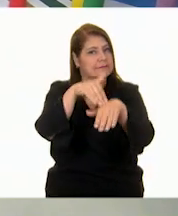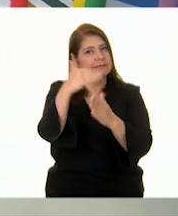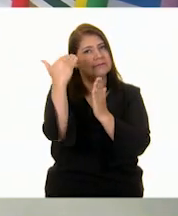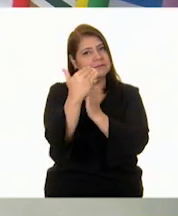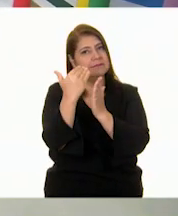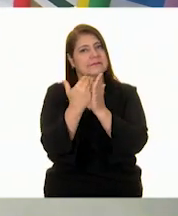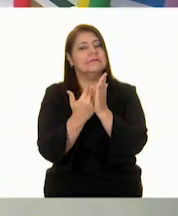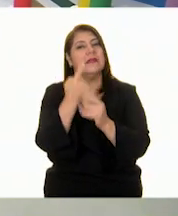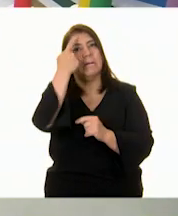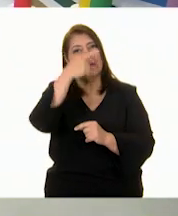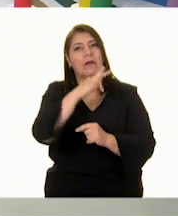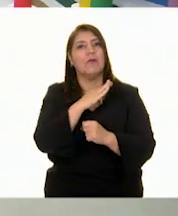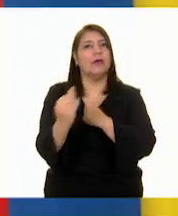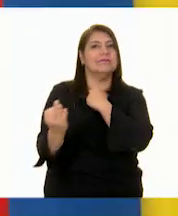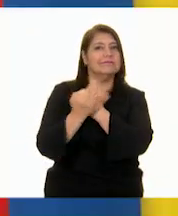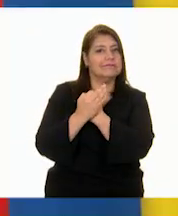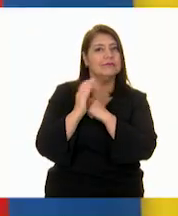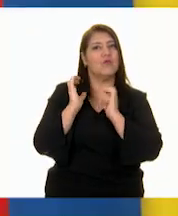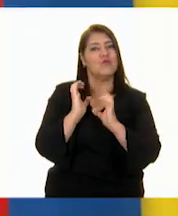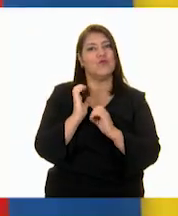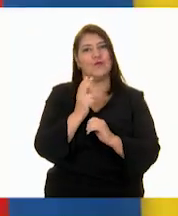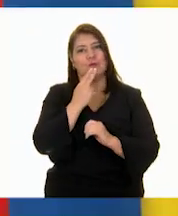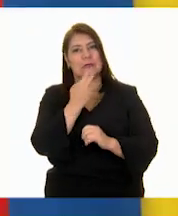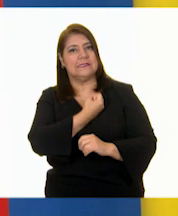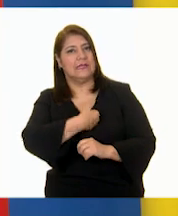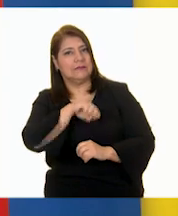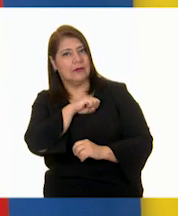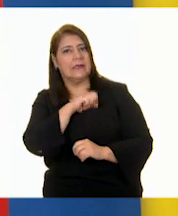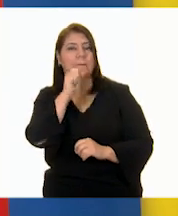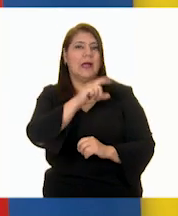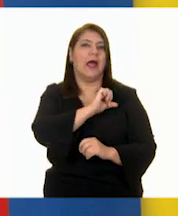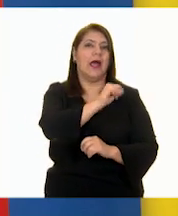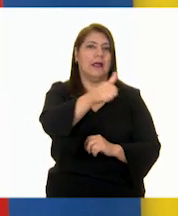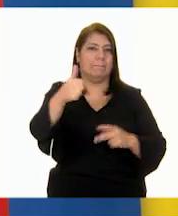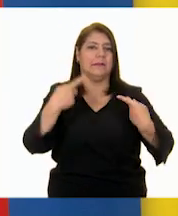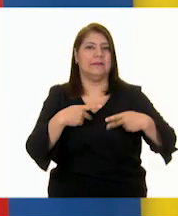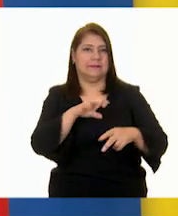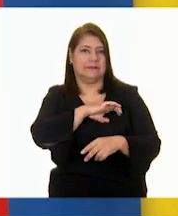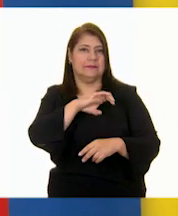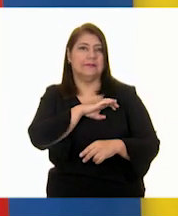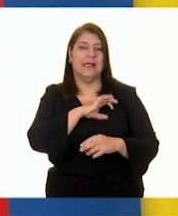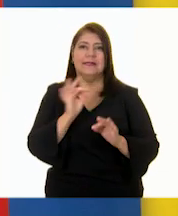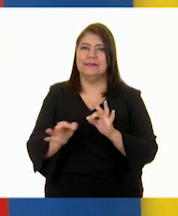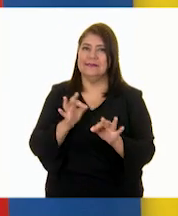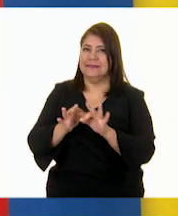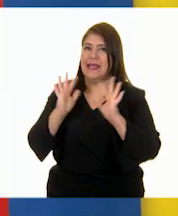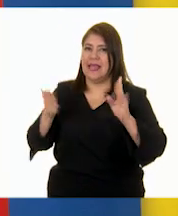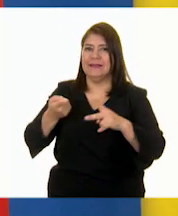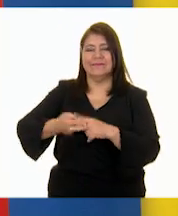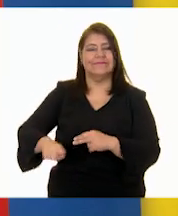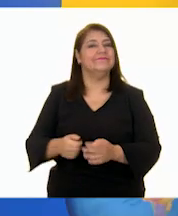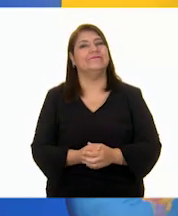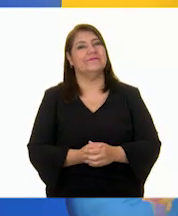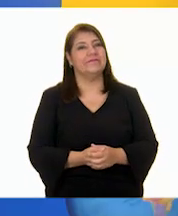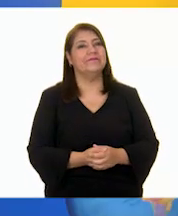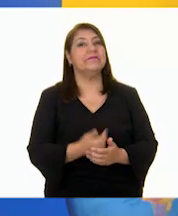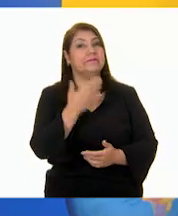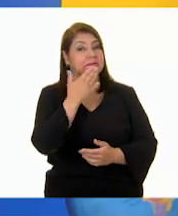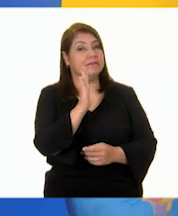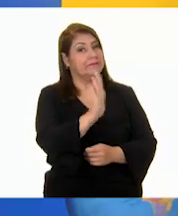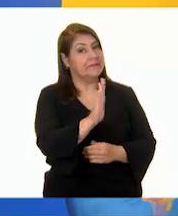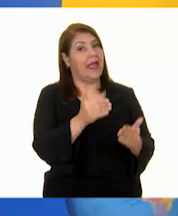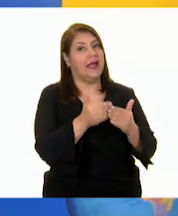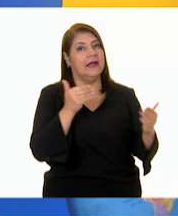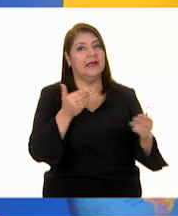nos protegen a nosotros y a los que más queremos. Y ahora sí, maestro, estamos listísimos para comenzar. Muy bien, pero antes